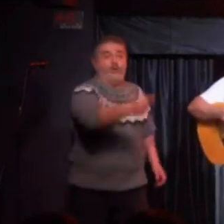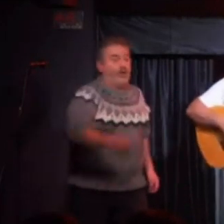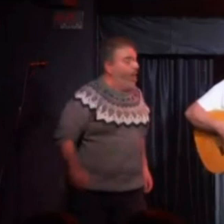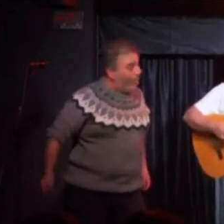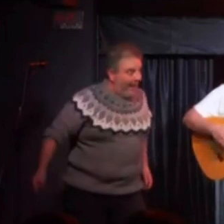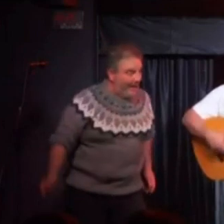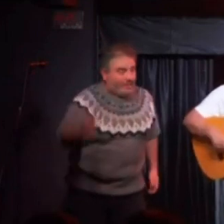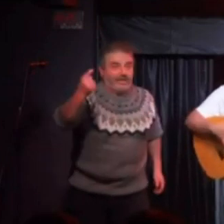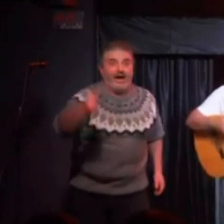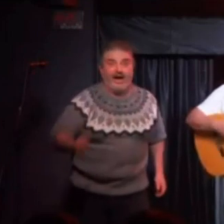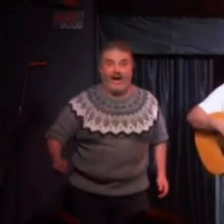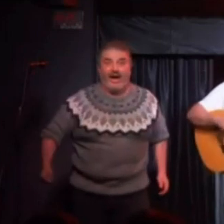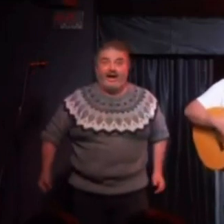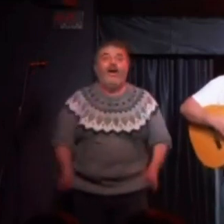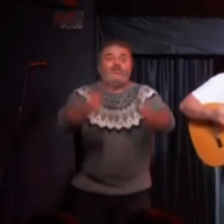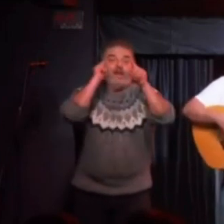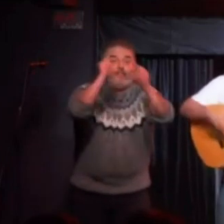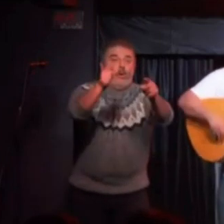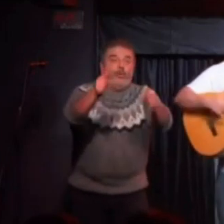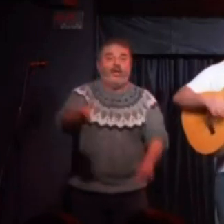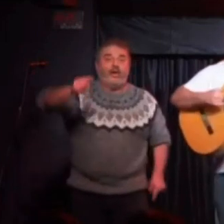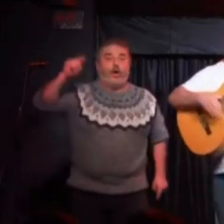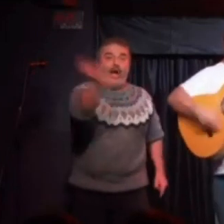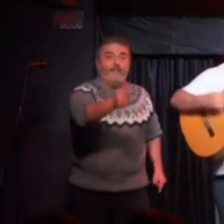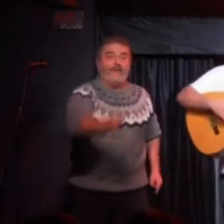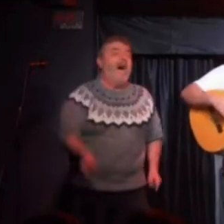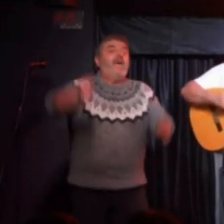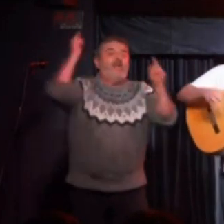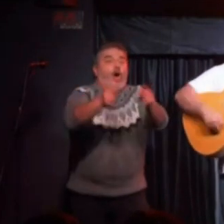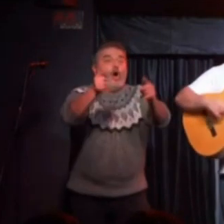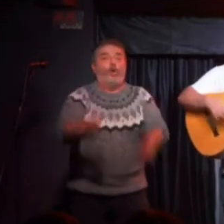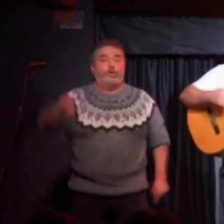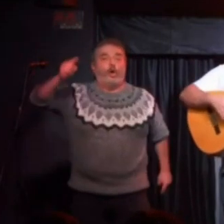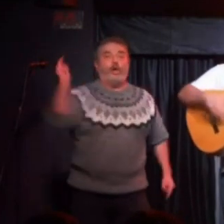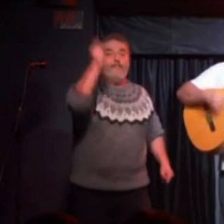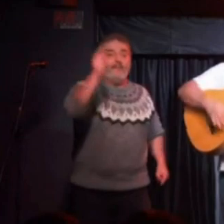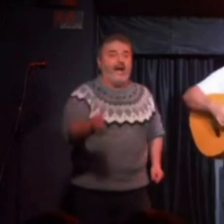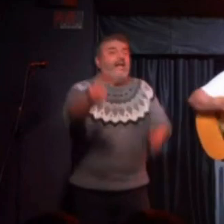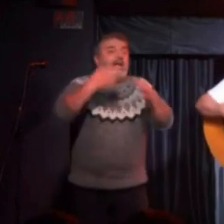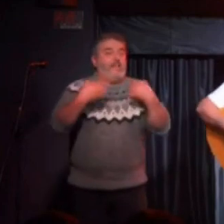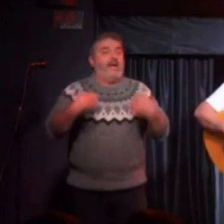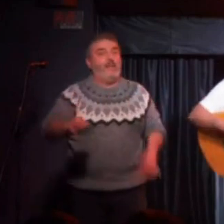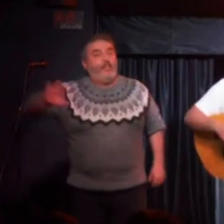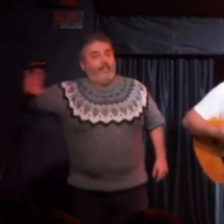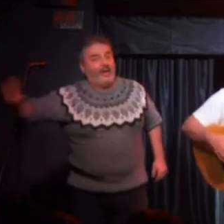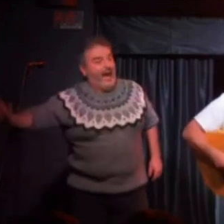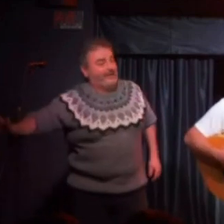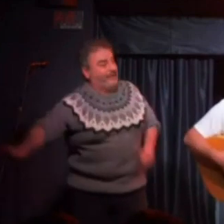y muy localista. Si el público cambia y los gustos cambian,